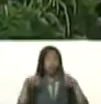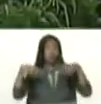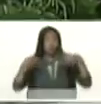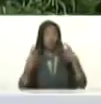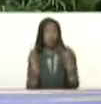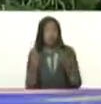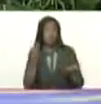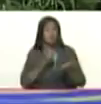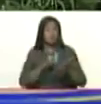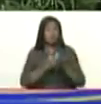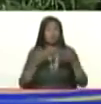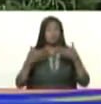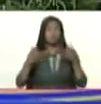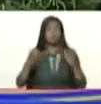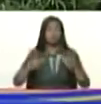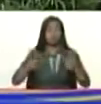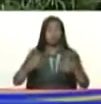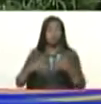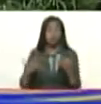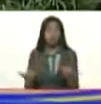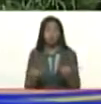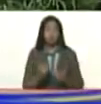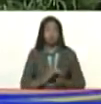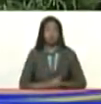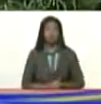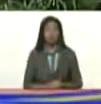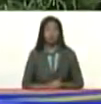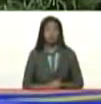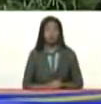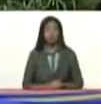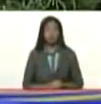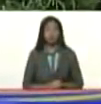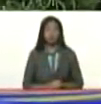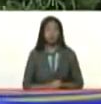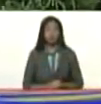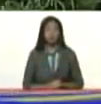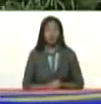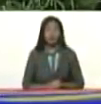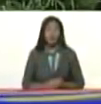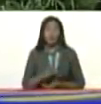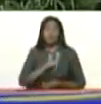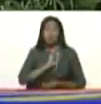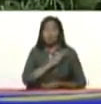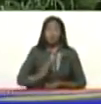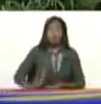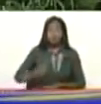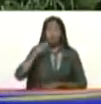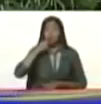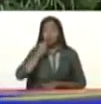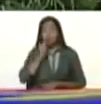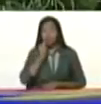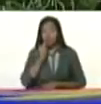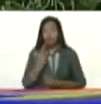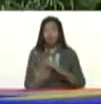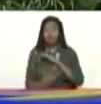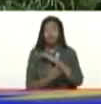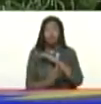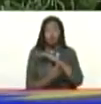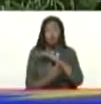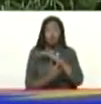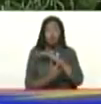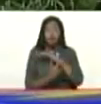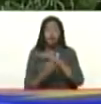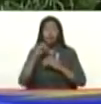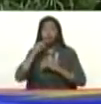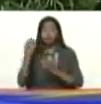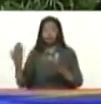abren en las puertas para que capital ruso, tecnología rusa, venga